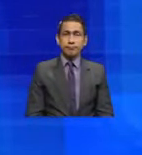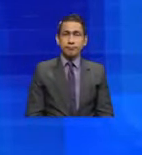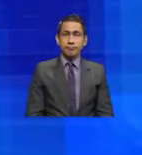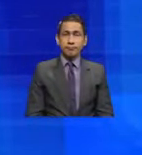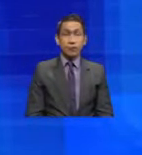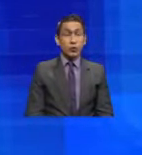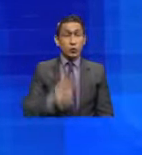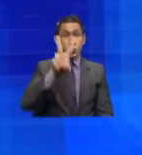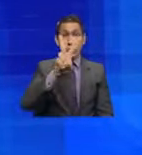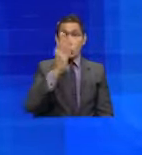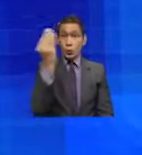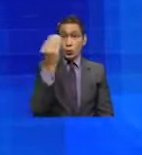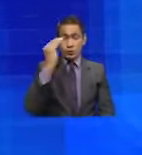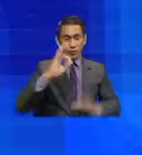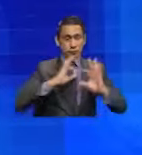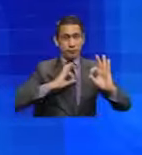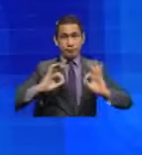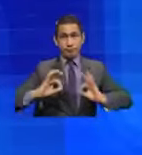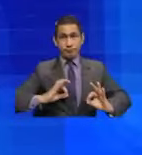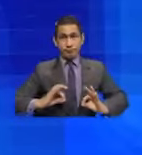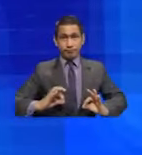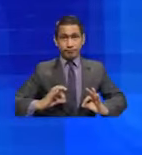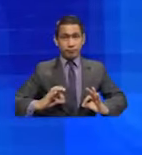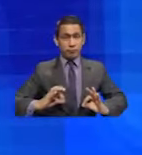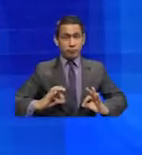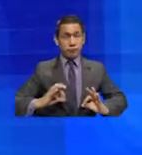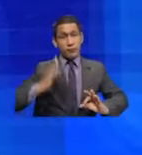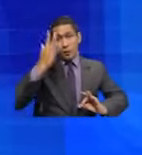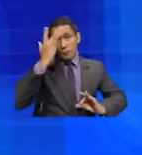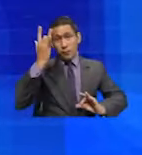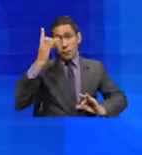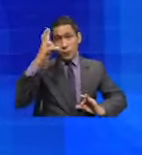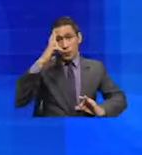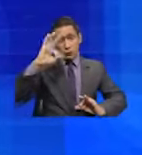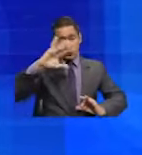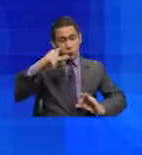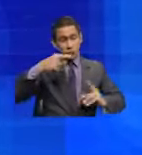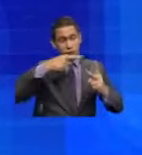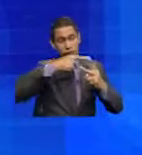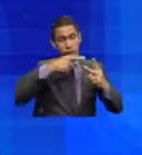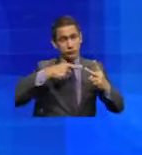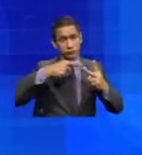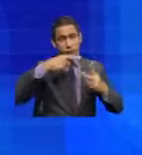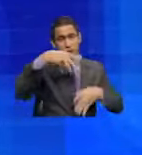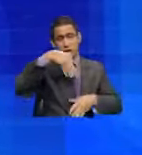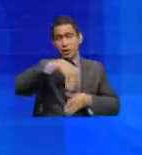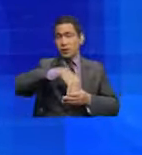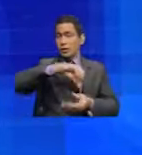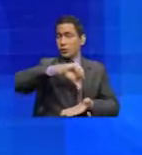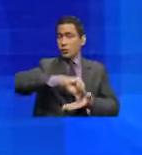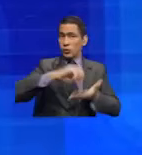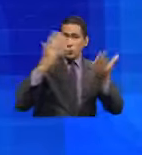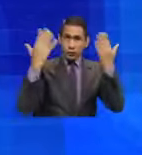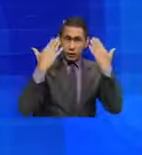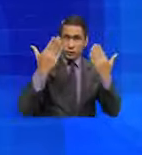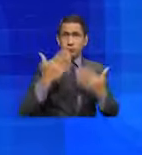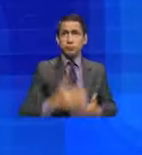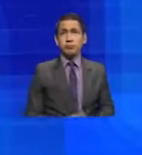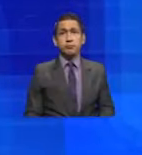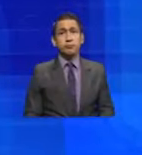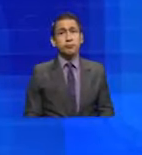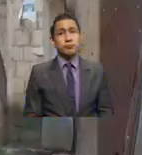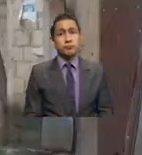Dos jóvenes fueron baleados por evitar ser robados. Ocurrió en el noroeste de Guayaquil.